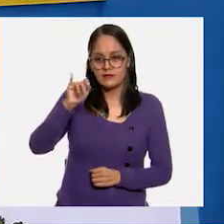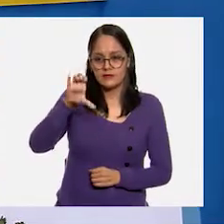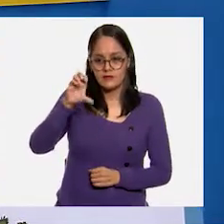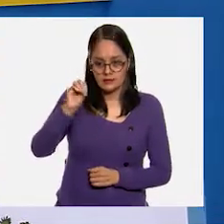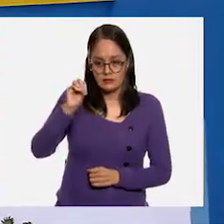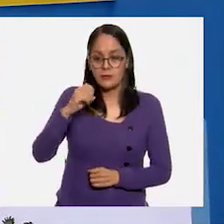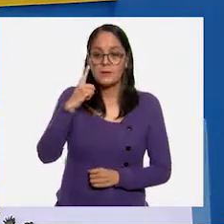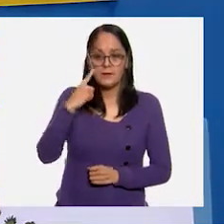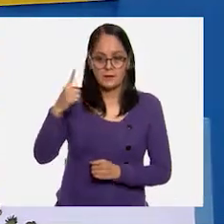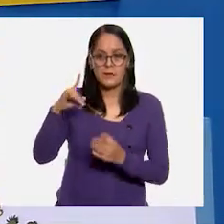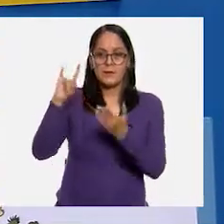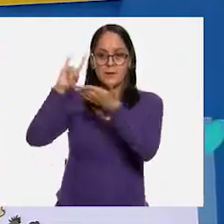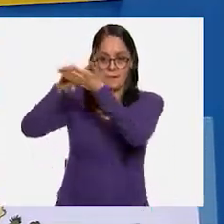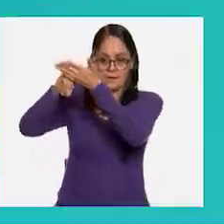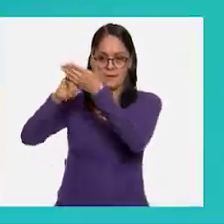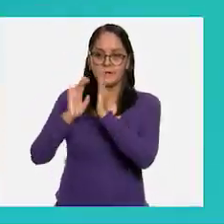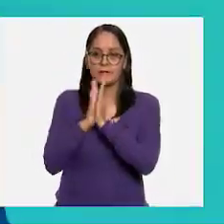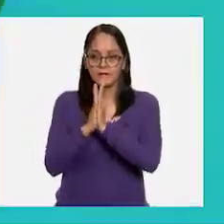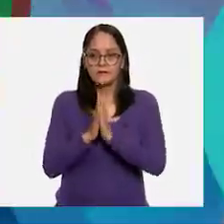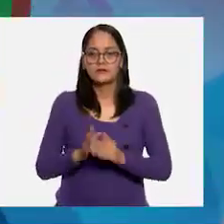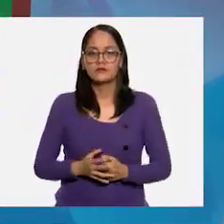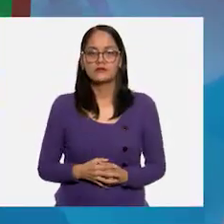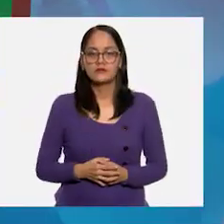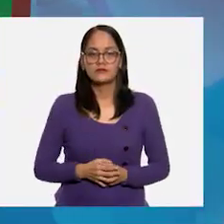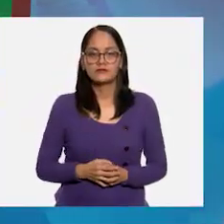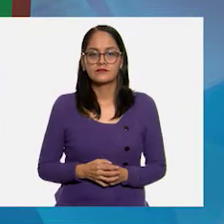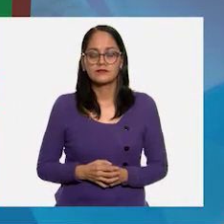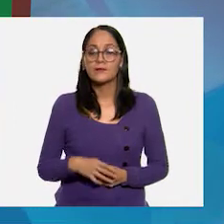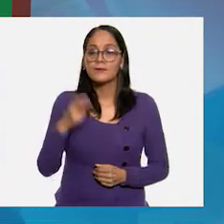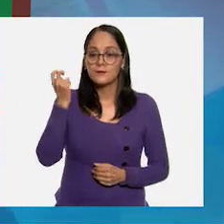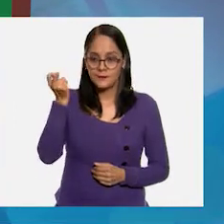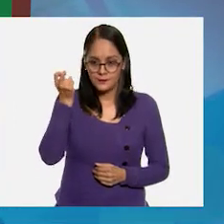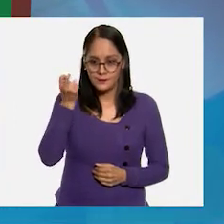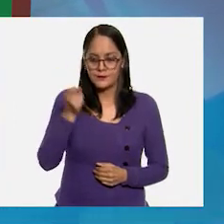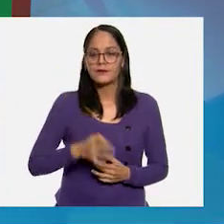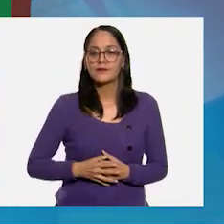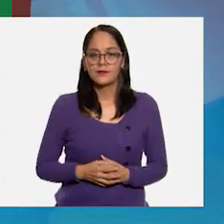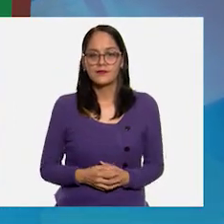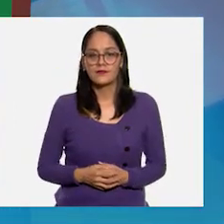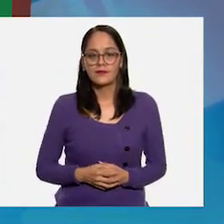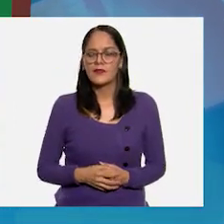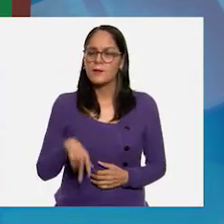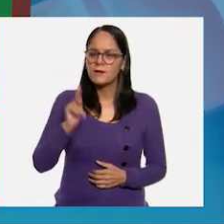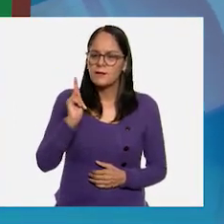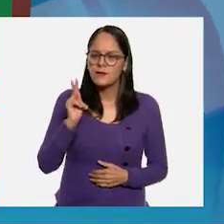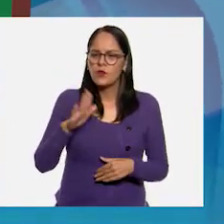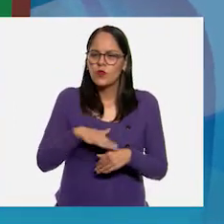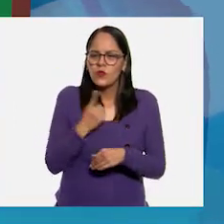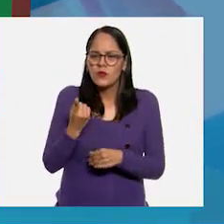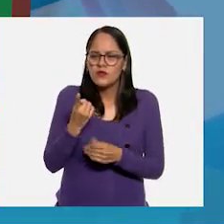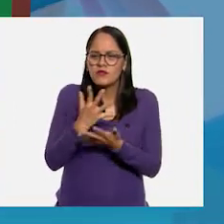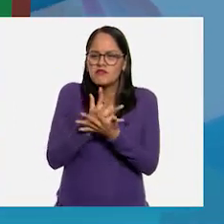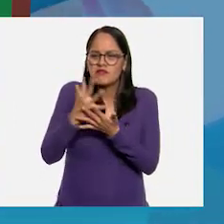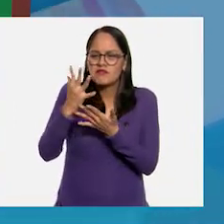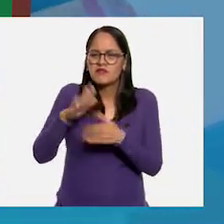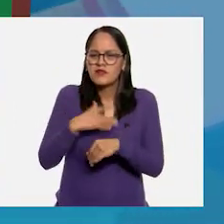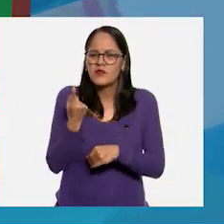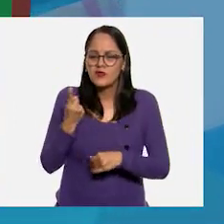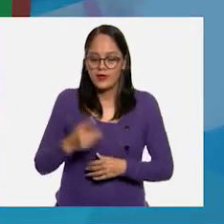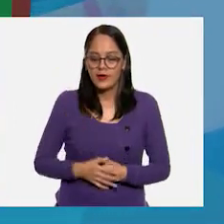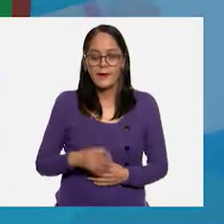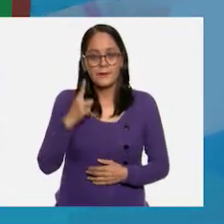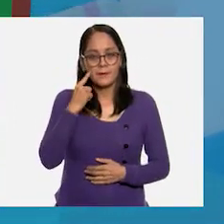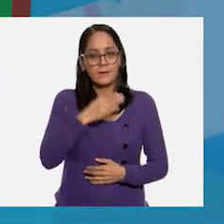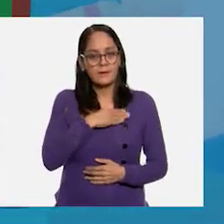pizarrón. ¿Fenómeno natural o antrópico? Así es, Ale. Oh. ¿Pero por qué extremo, maestra?